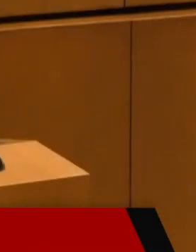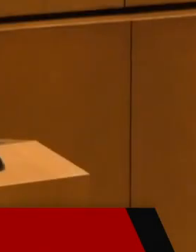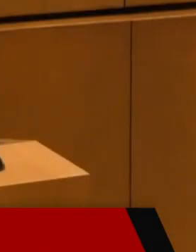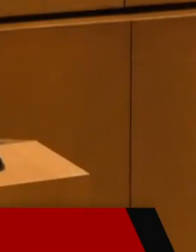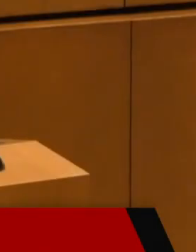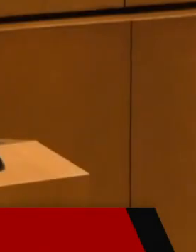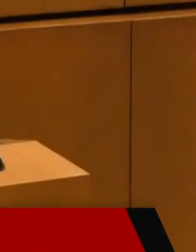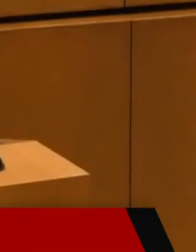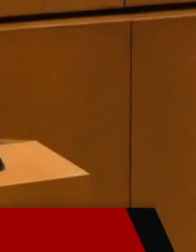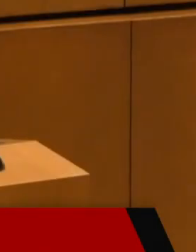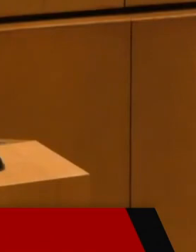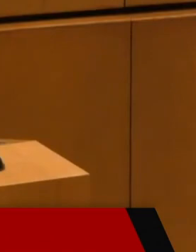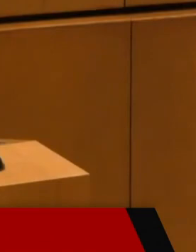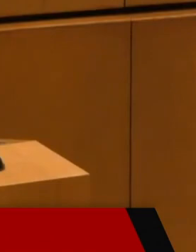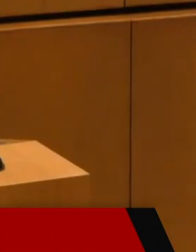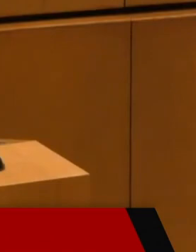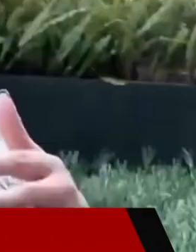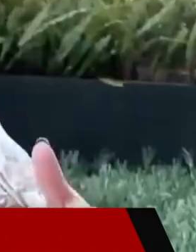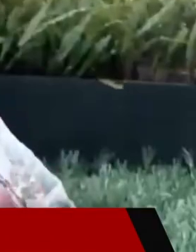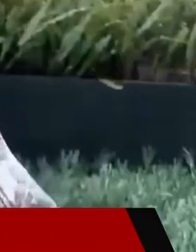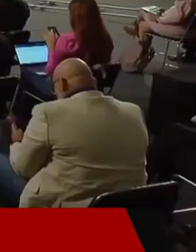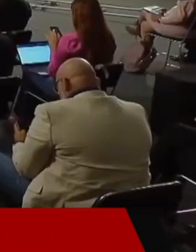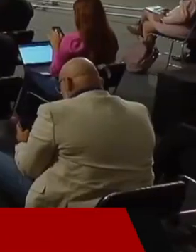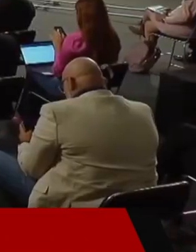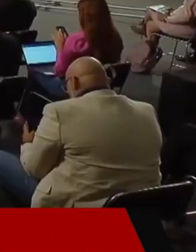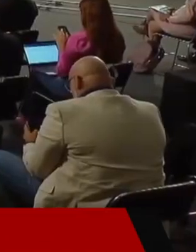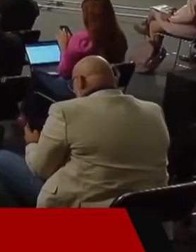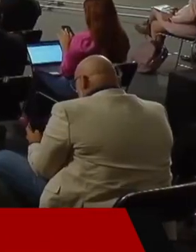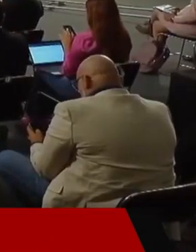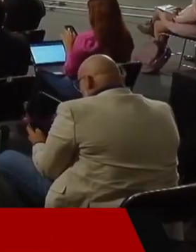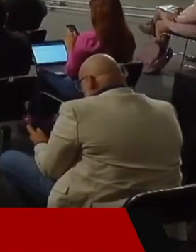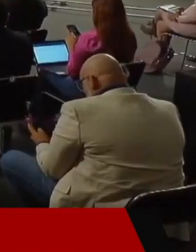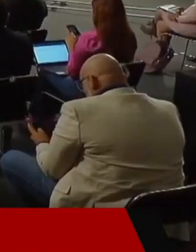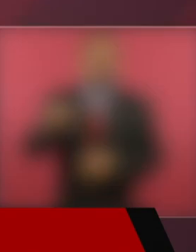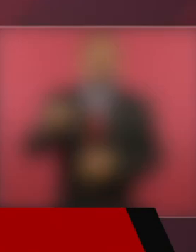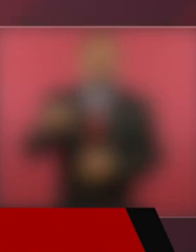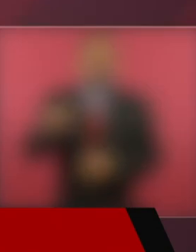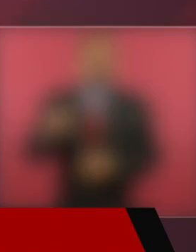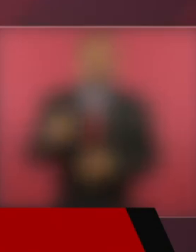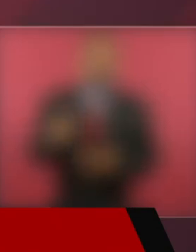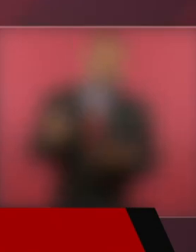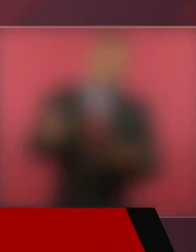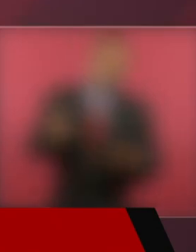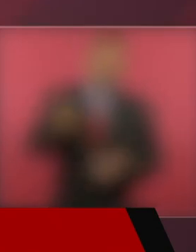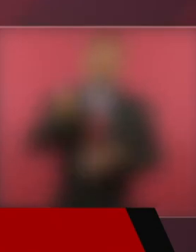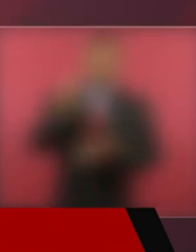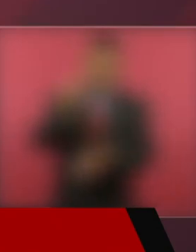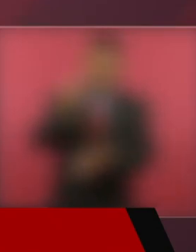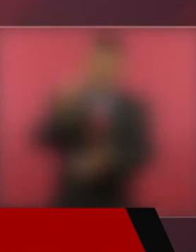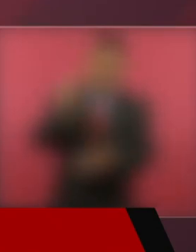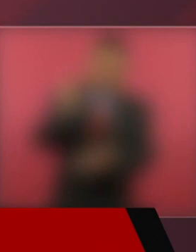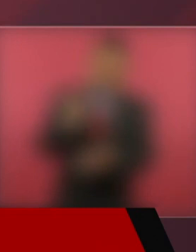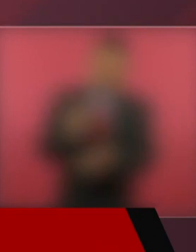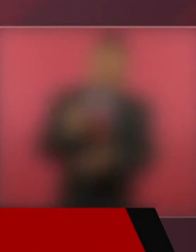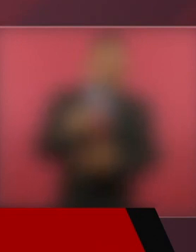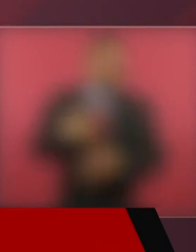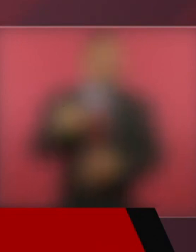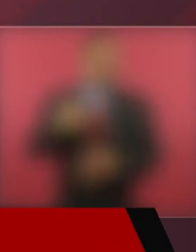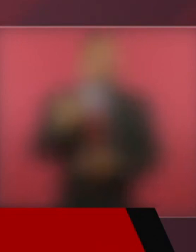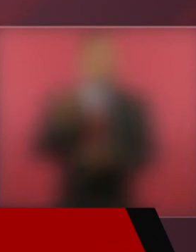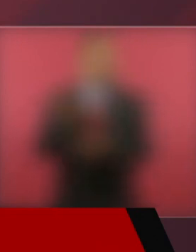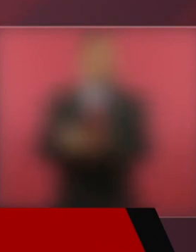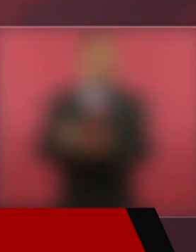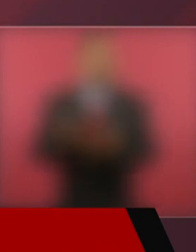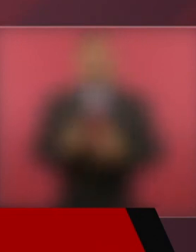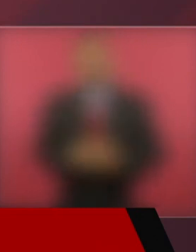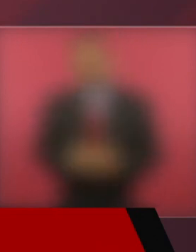para respetarse, ¿no? Creo que con independencia del cargo que ostente cada persona, pues se tienen que respetar. Y